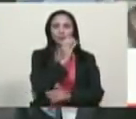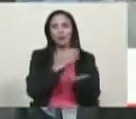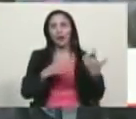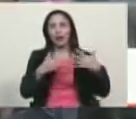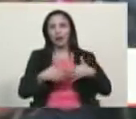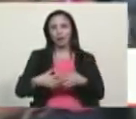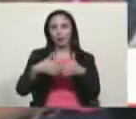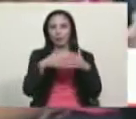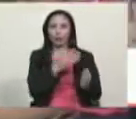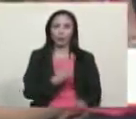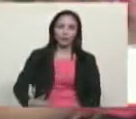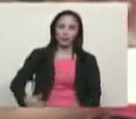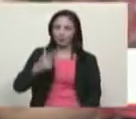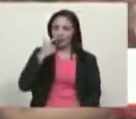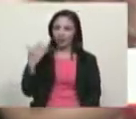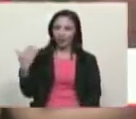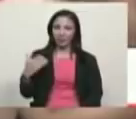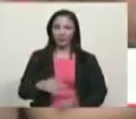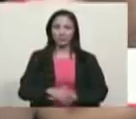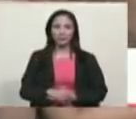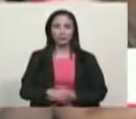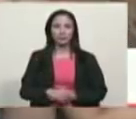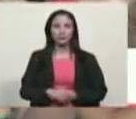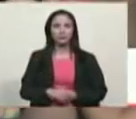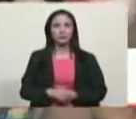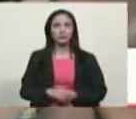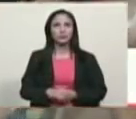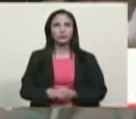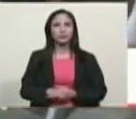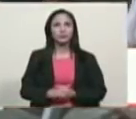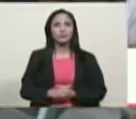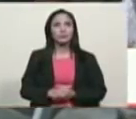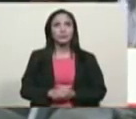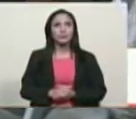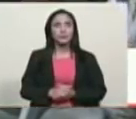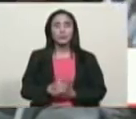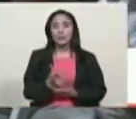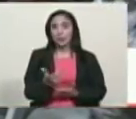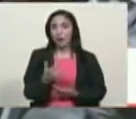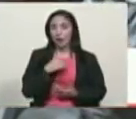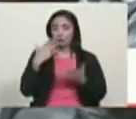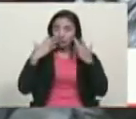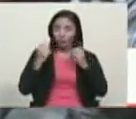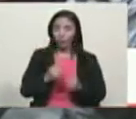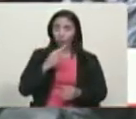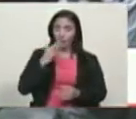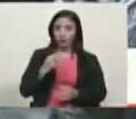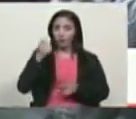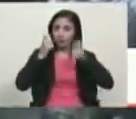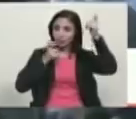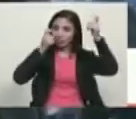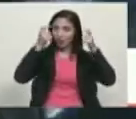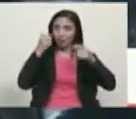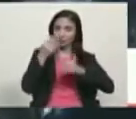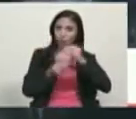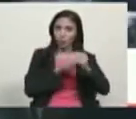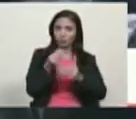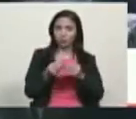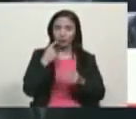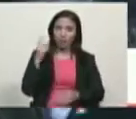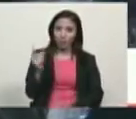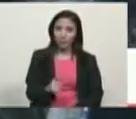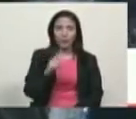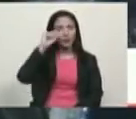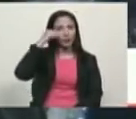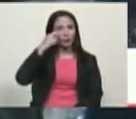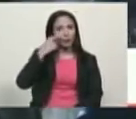Pero Fidel le exigió, usted lo recordará, y estoy seguro que el comandante Chávez lo hizo también, si mal